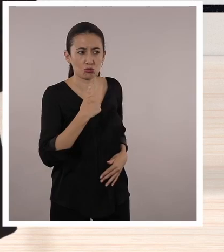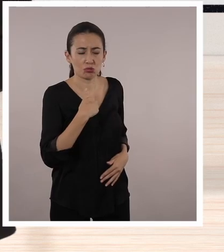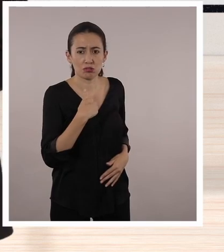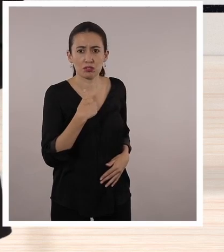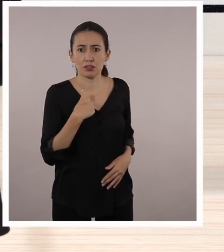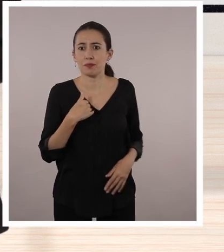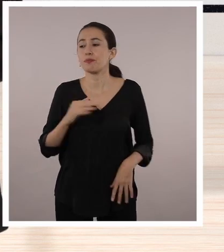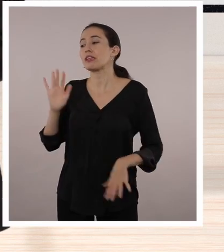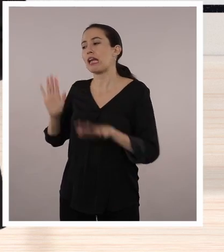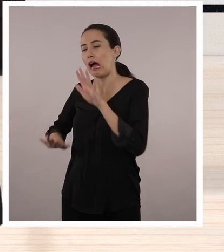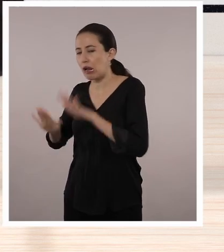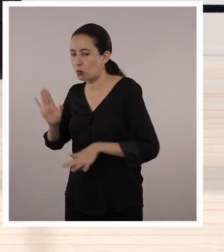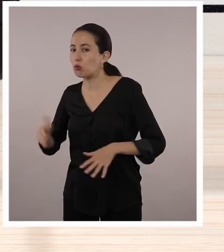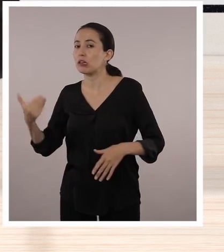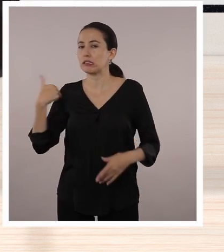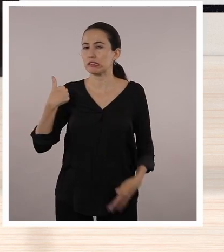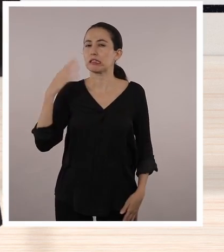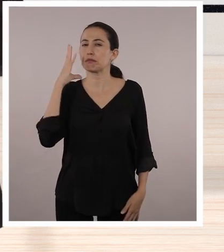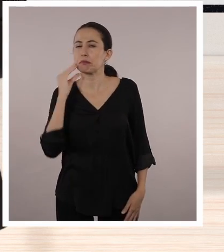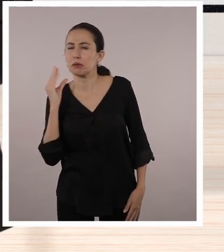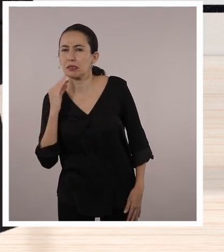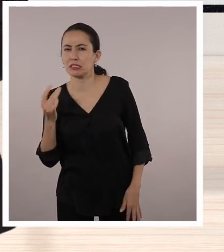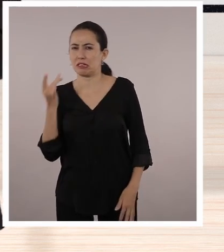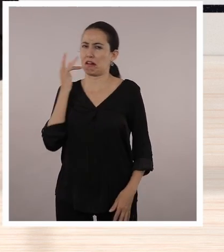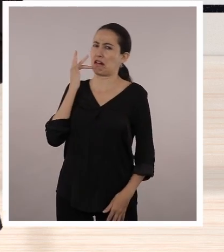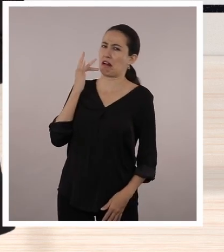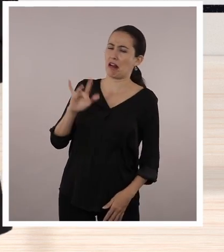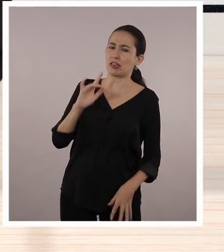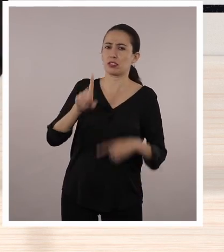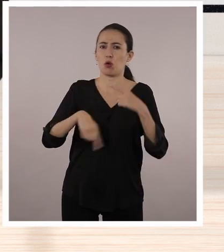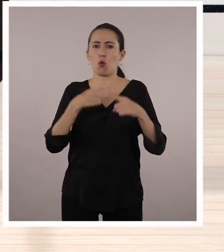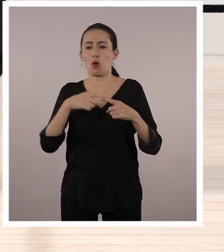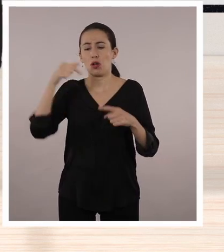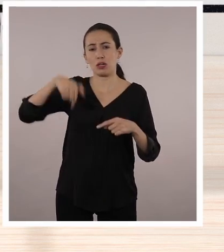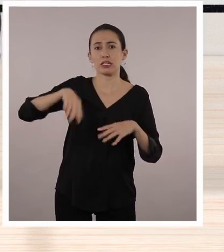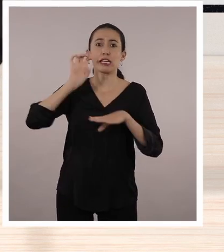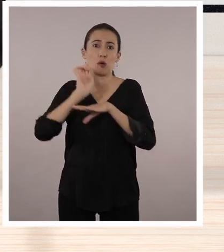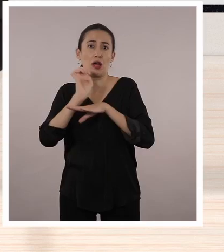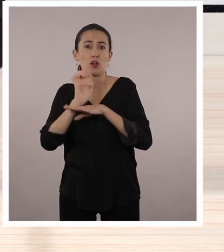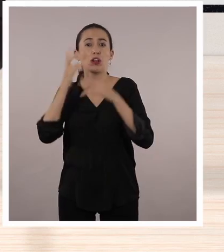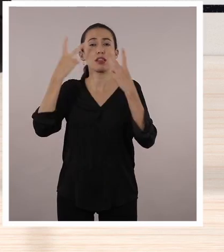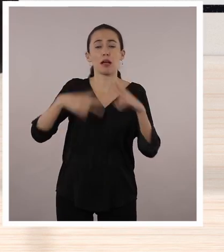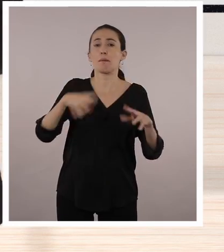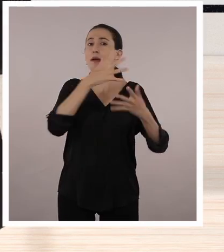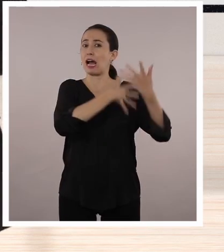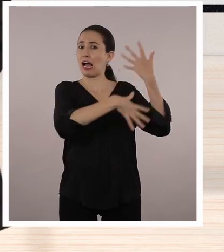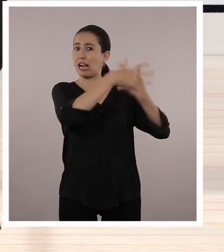experiencias, profe? He tenido algunas experiencias medio extrañas, sobre todo porque en el Ecuador también